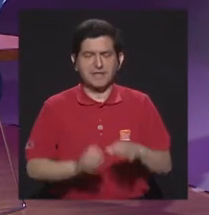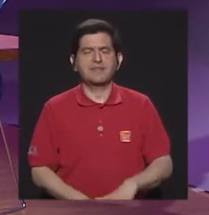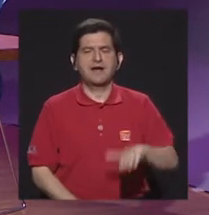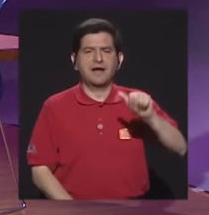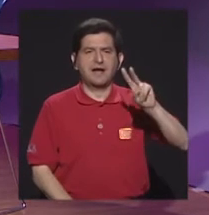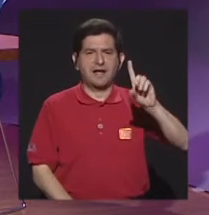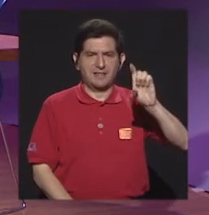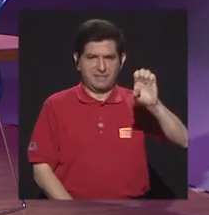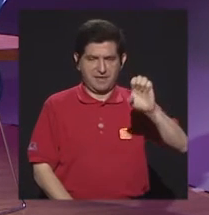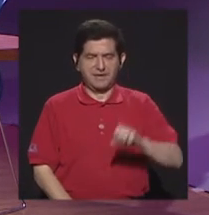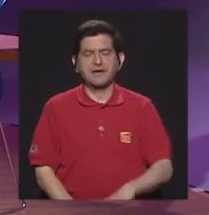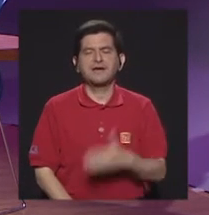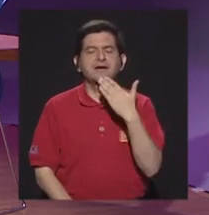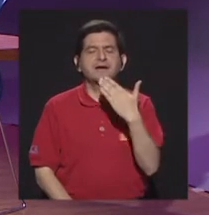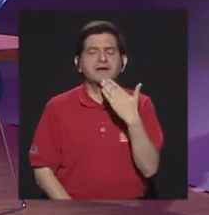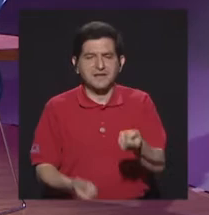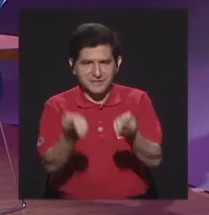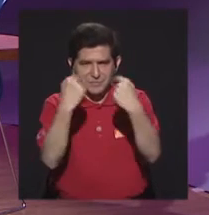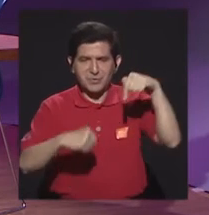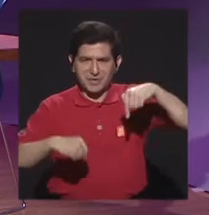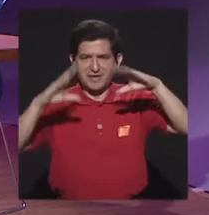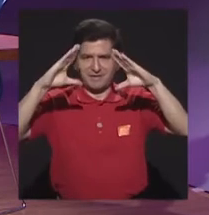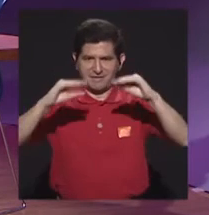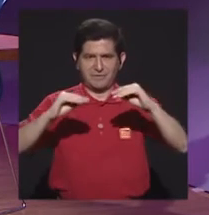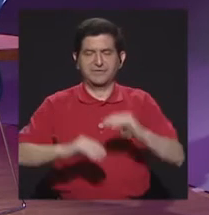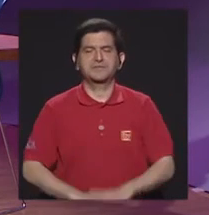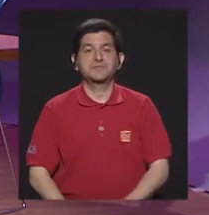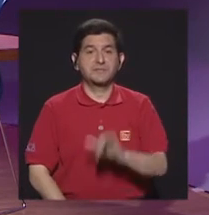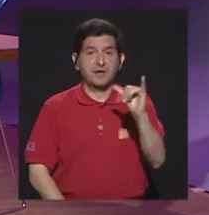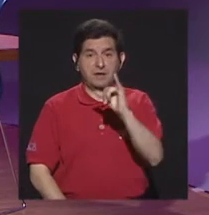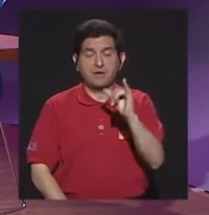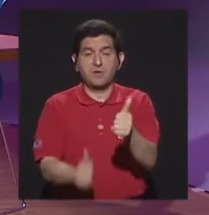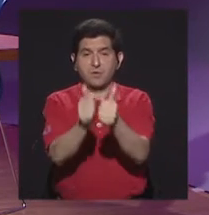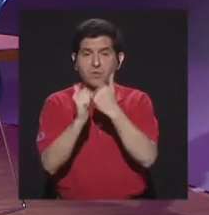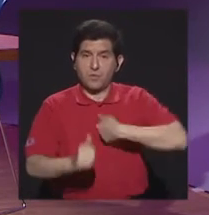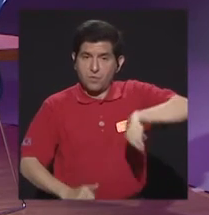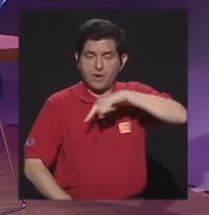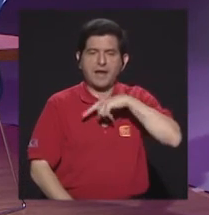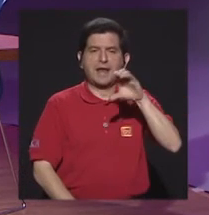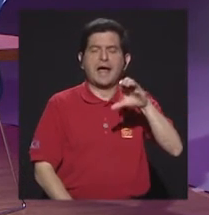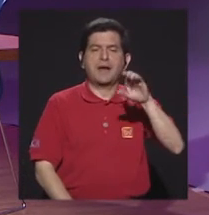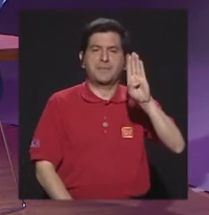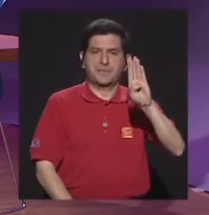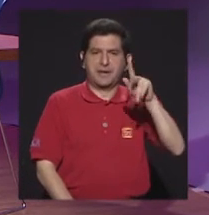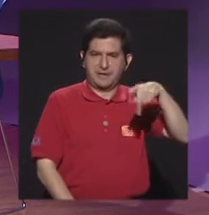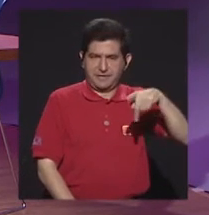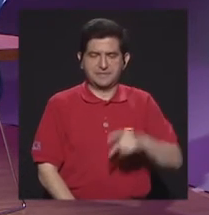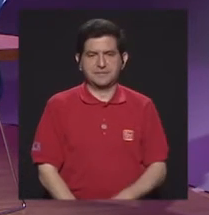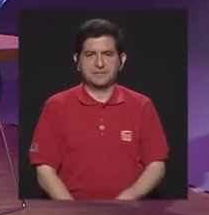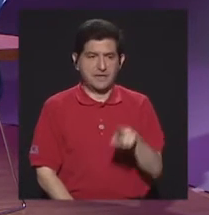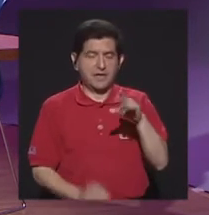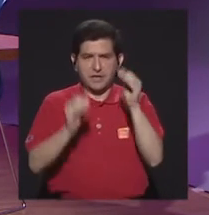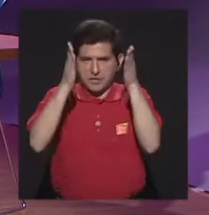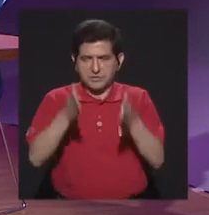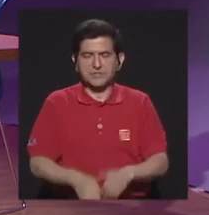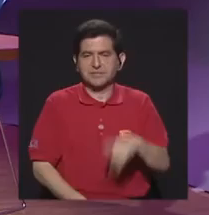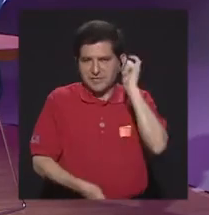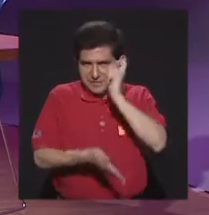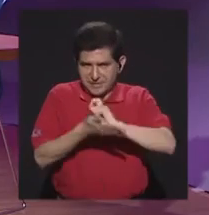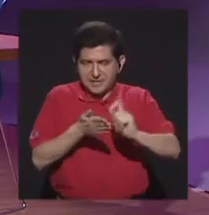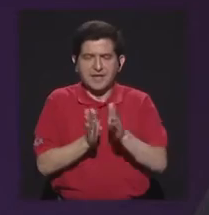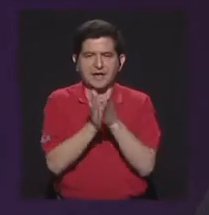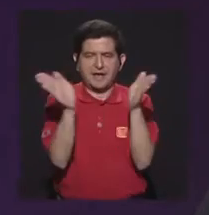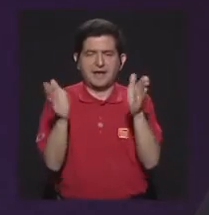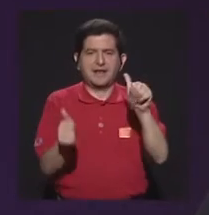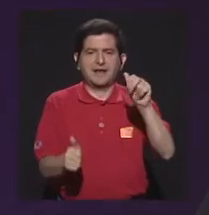gracias, Henderson, por acompañarnos esta noche. También nos acompaña Carmen Brenes Pérez, quien es docente y secretaria general de